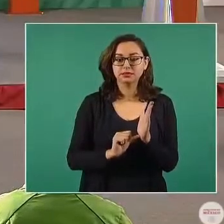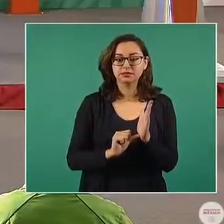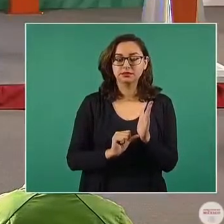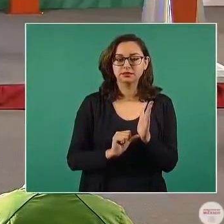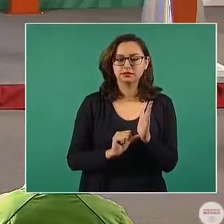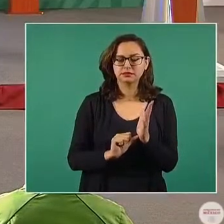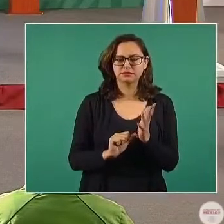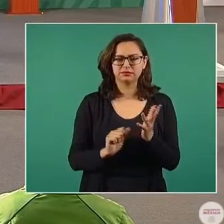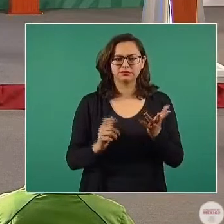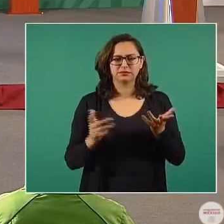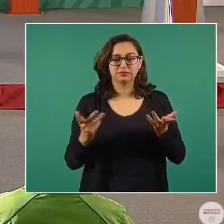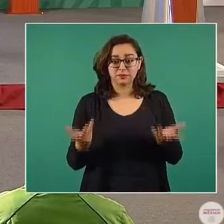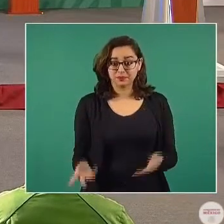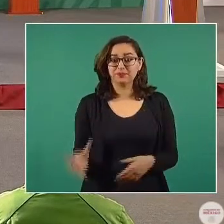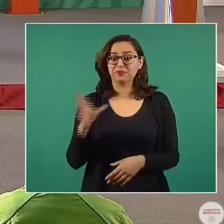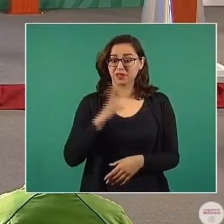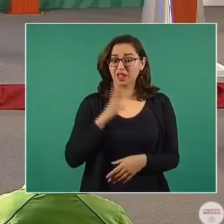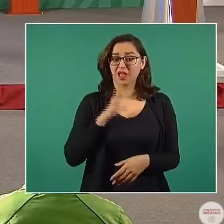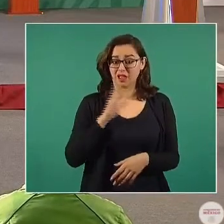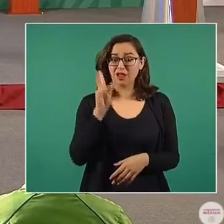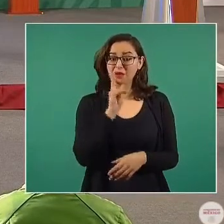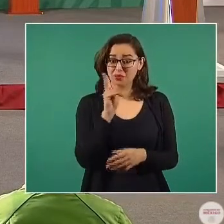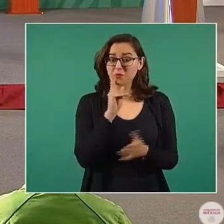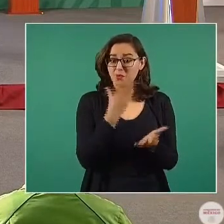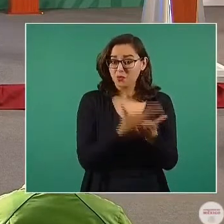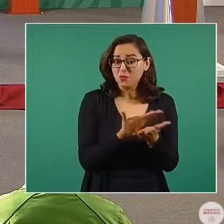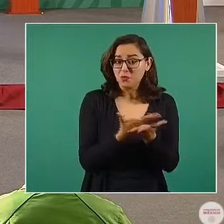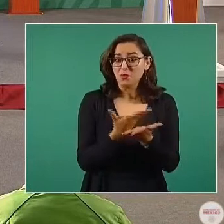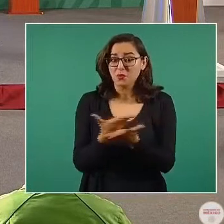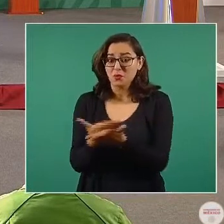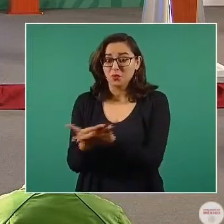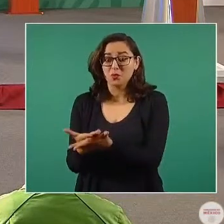Esto se puede documentar,